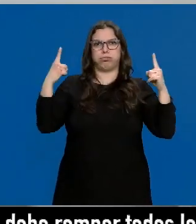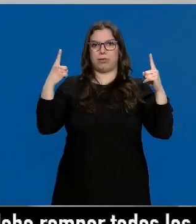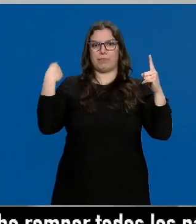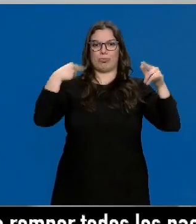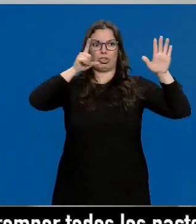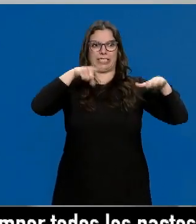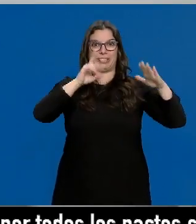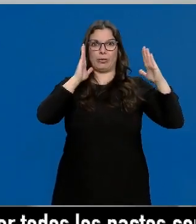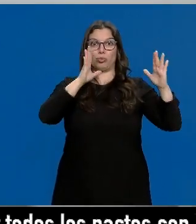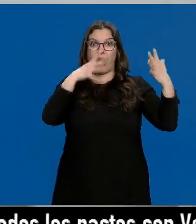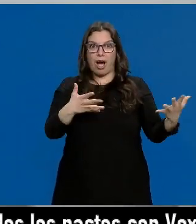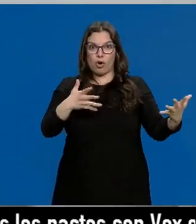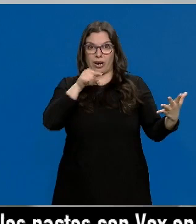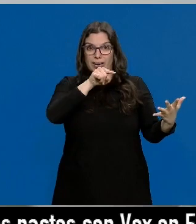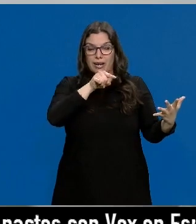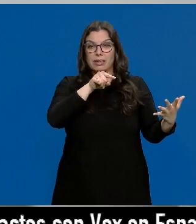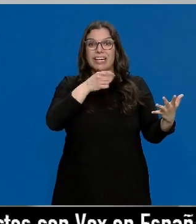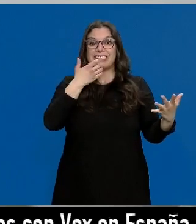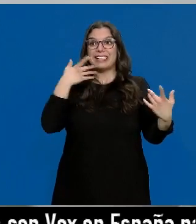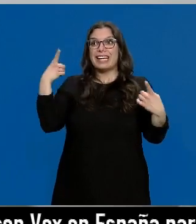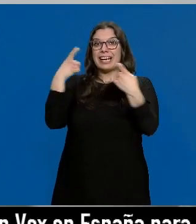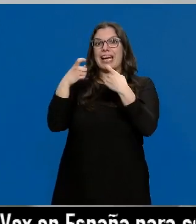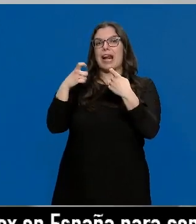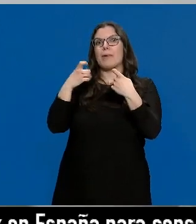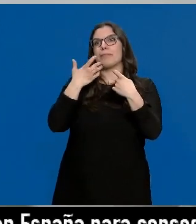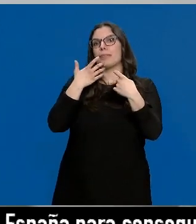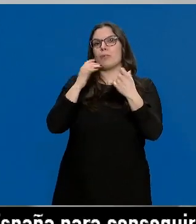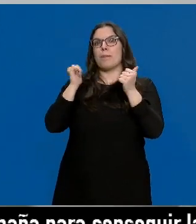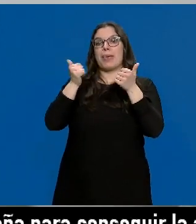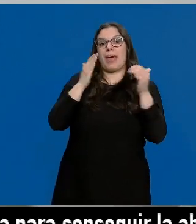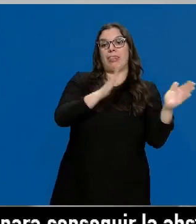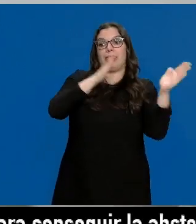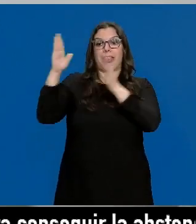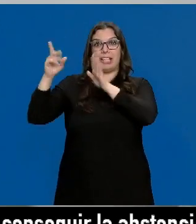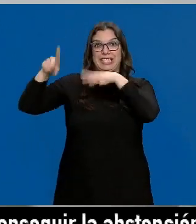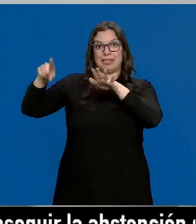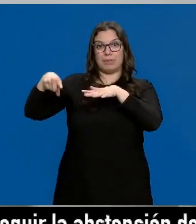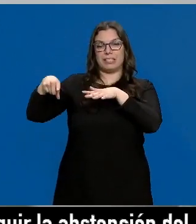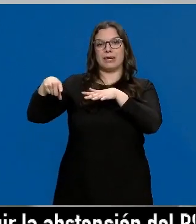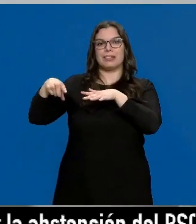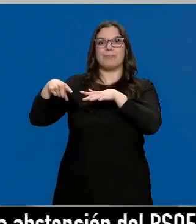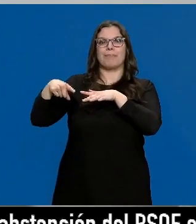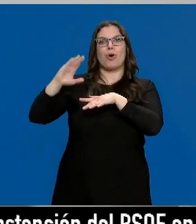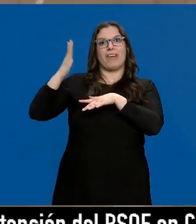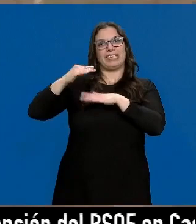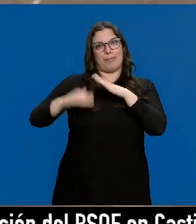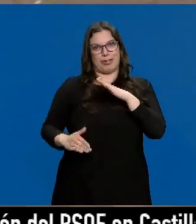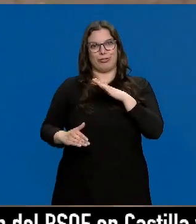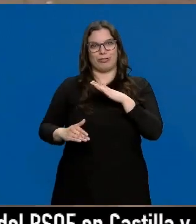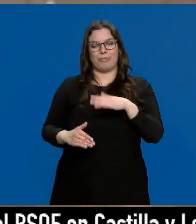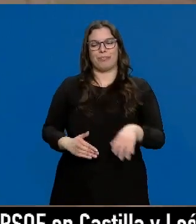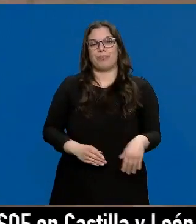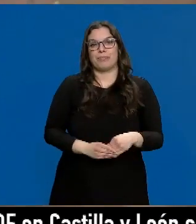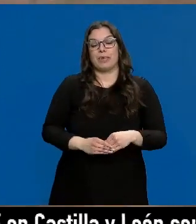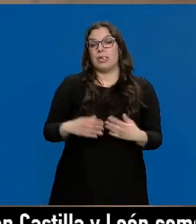primer semestre en el que estamos. En ese sentido, si la guerra hubiera empezado en el segundo semestre, no estaríamos tan preocupados. Como